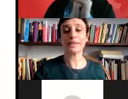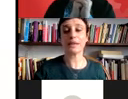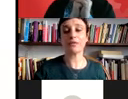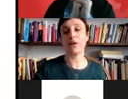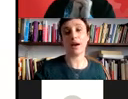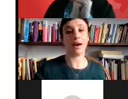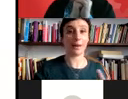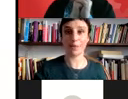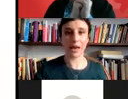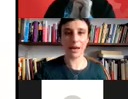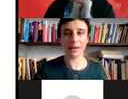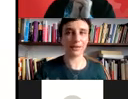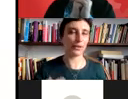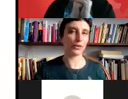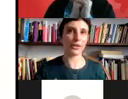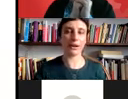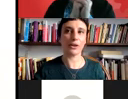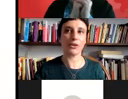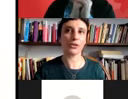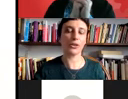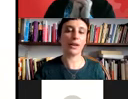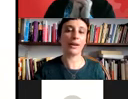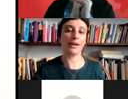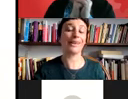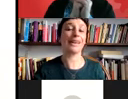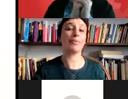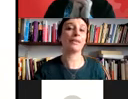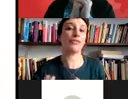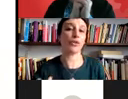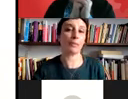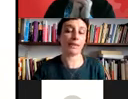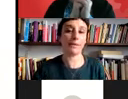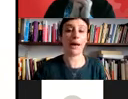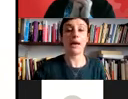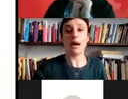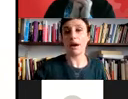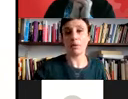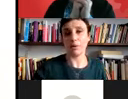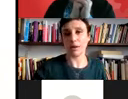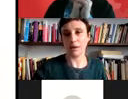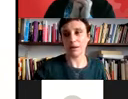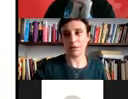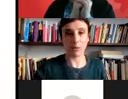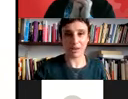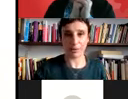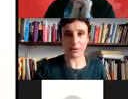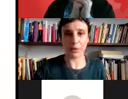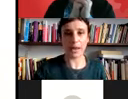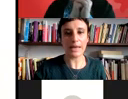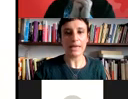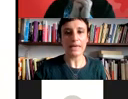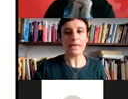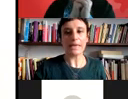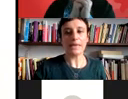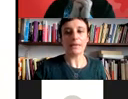que hacer fue adaptar, así contrarreloj, toda la parte formativa a una modalidad